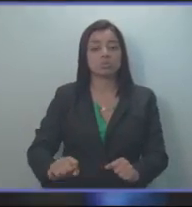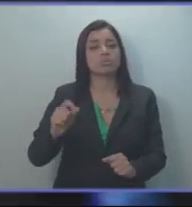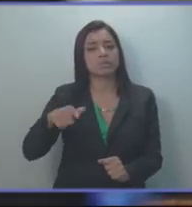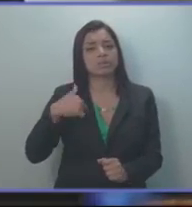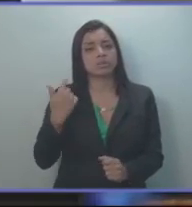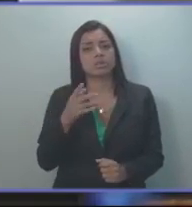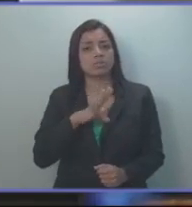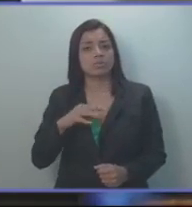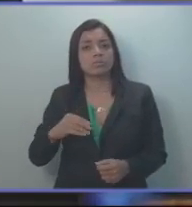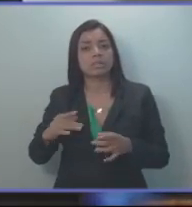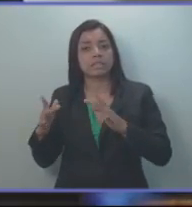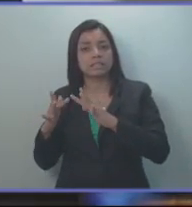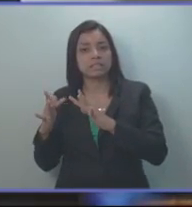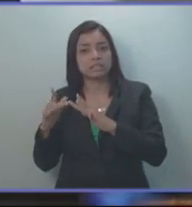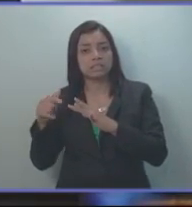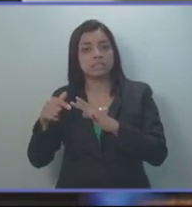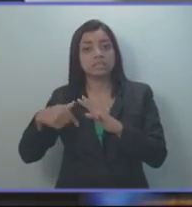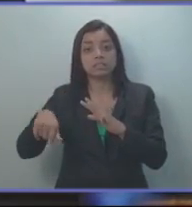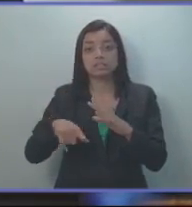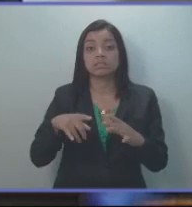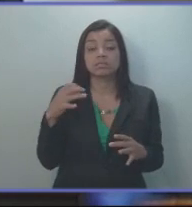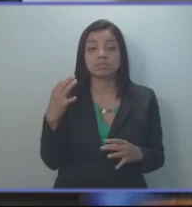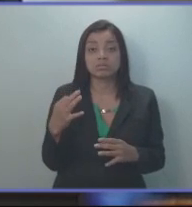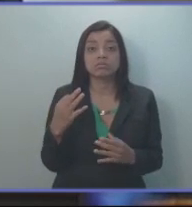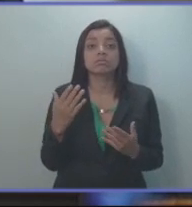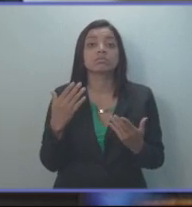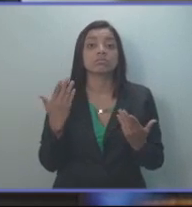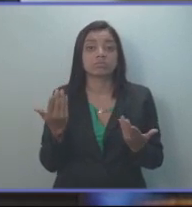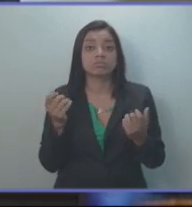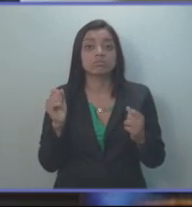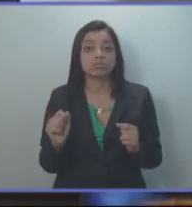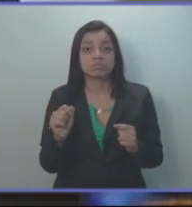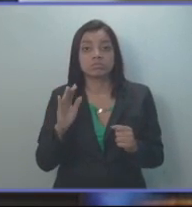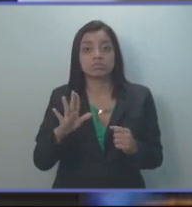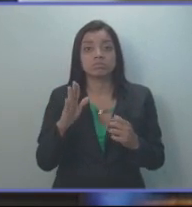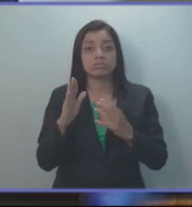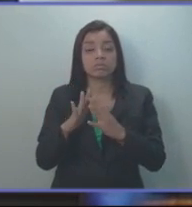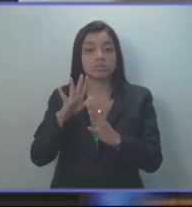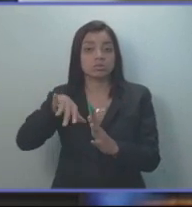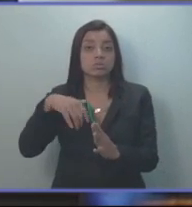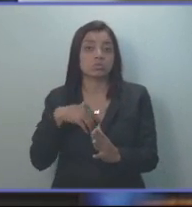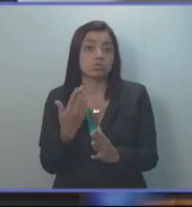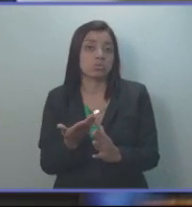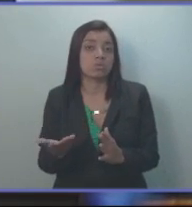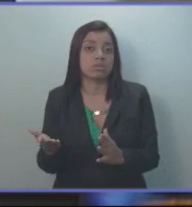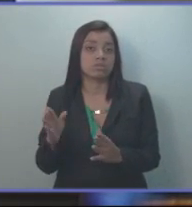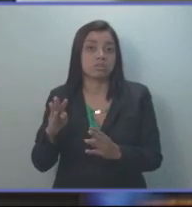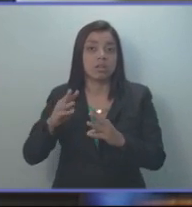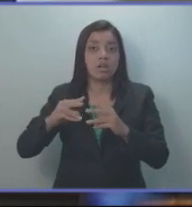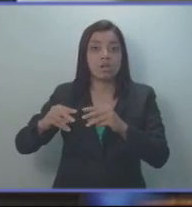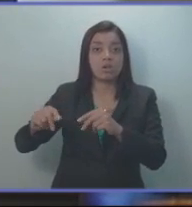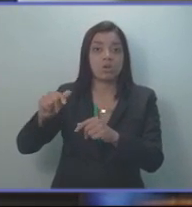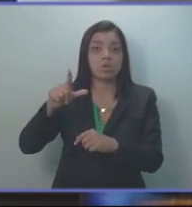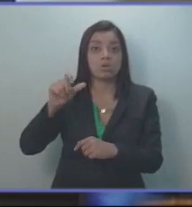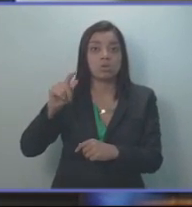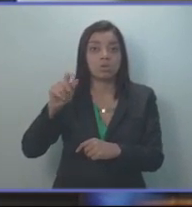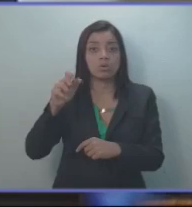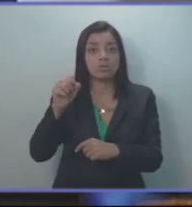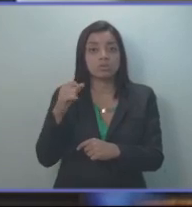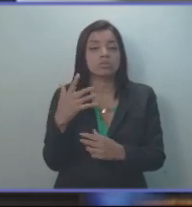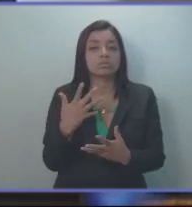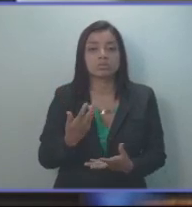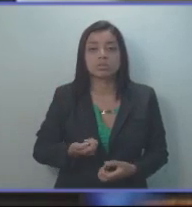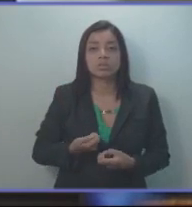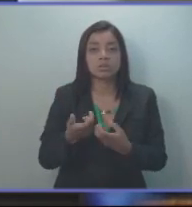parentescos cercanos que deberían de abocarse para que puedan recuperar sus bienes o sus lotes. Yo quiero agradecer